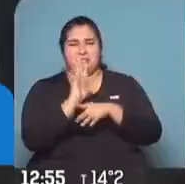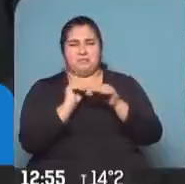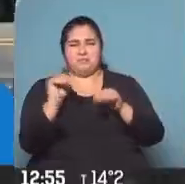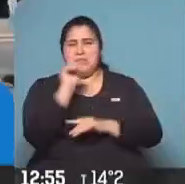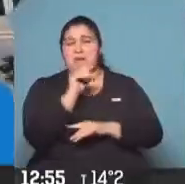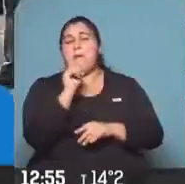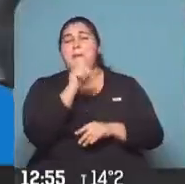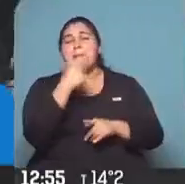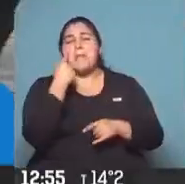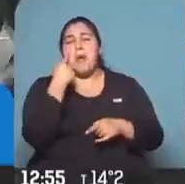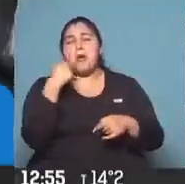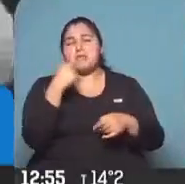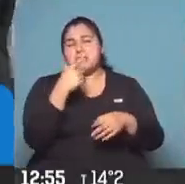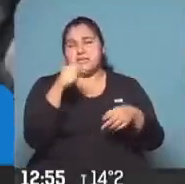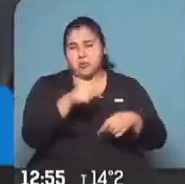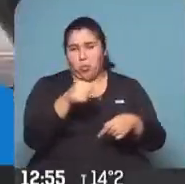acá